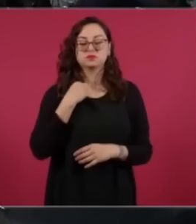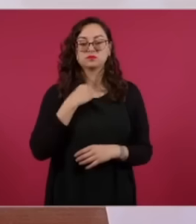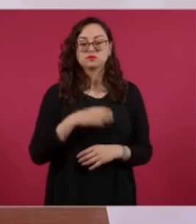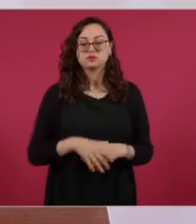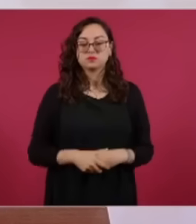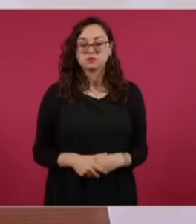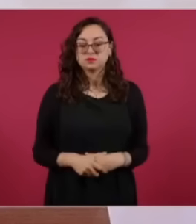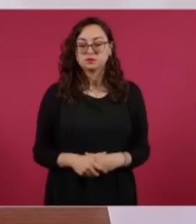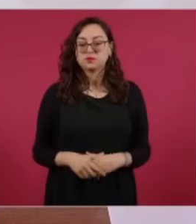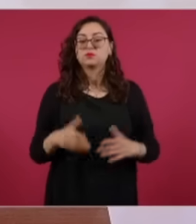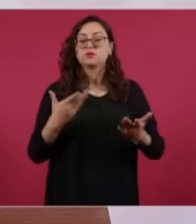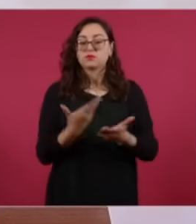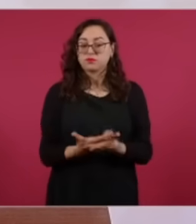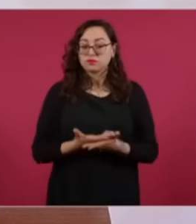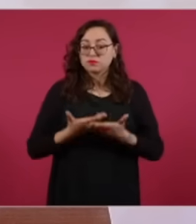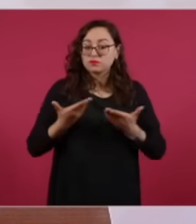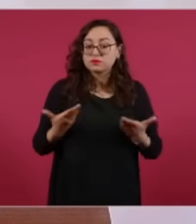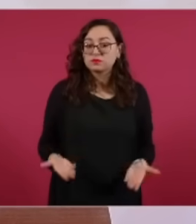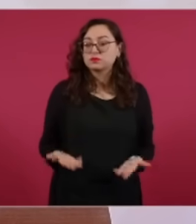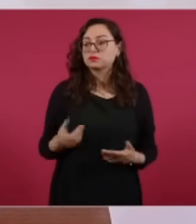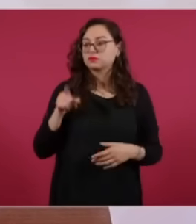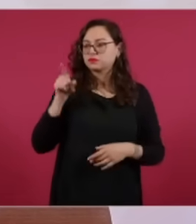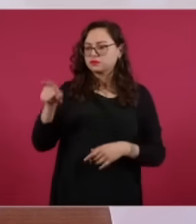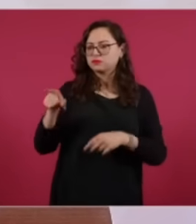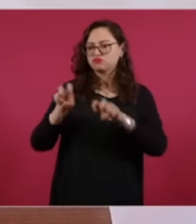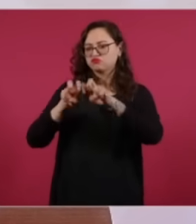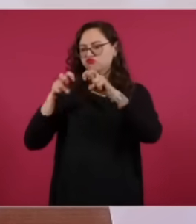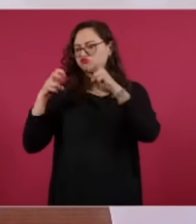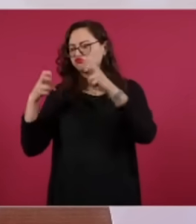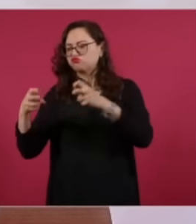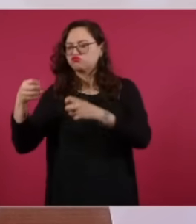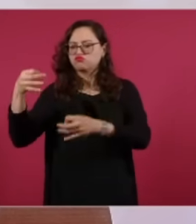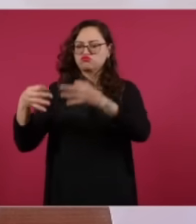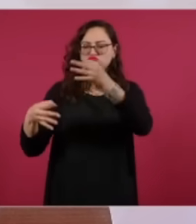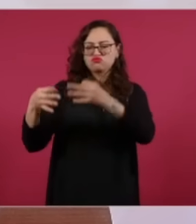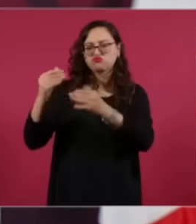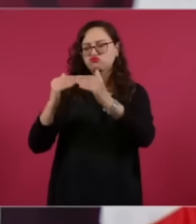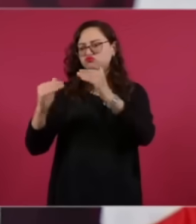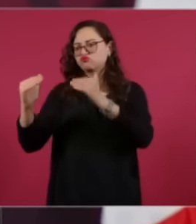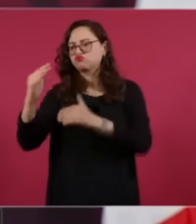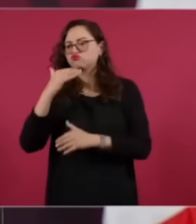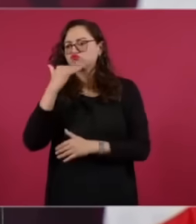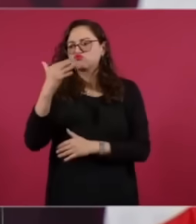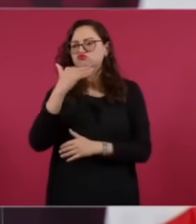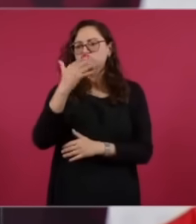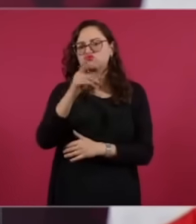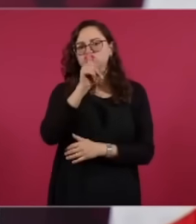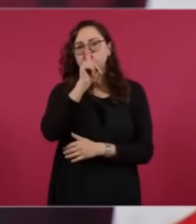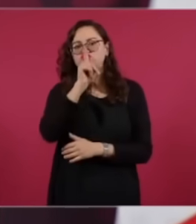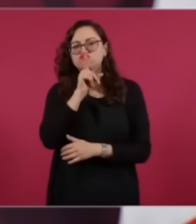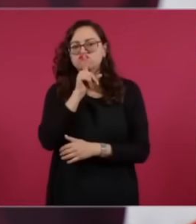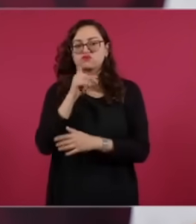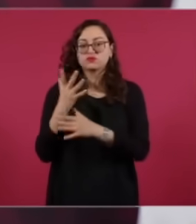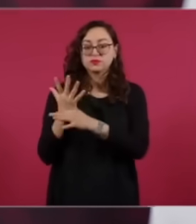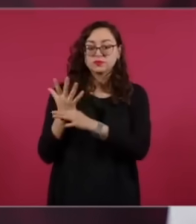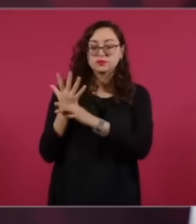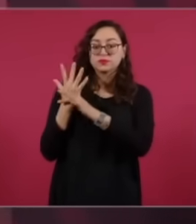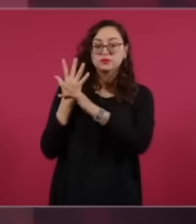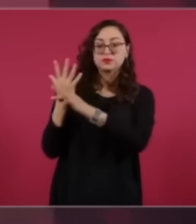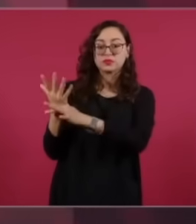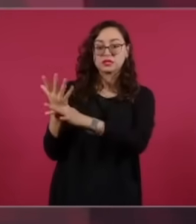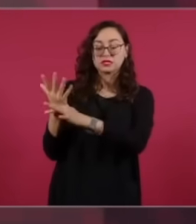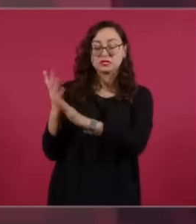mentirosos corruptos eh sostienen que eh